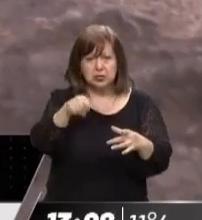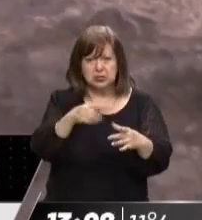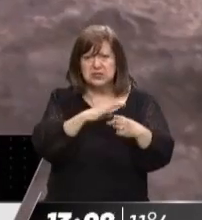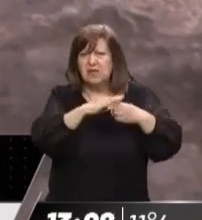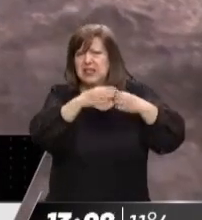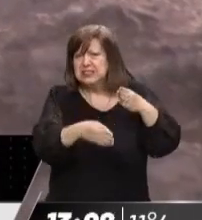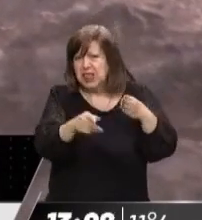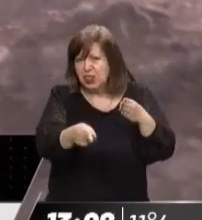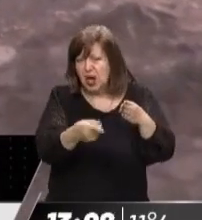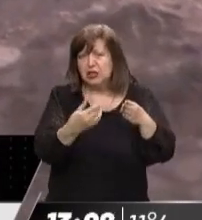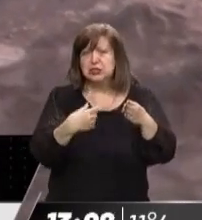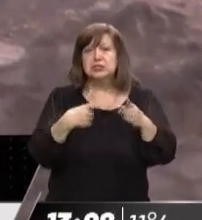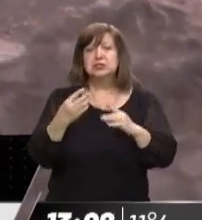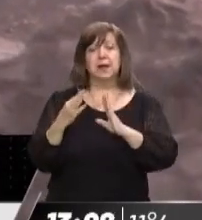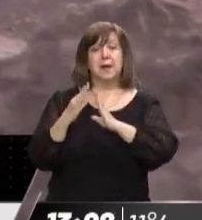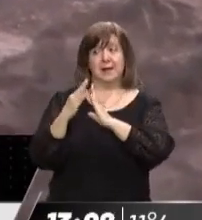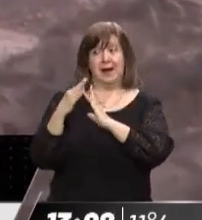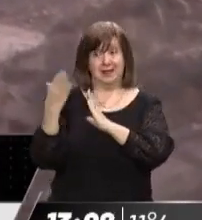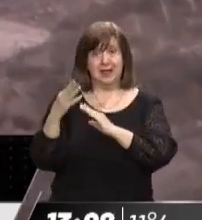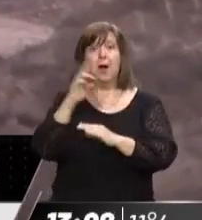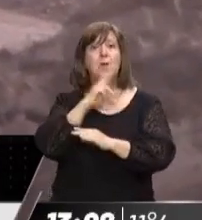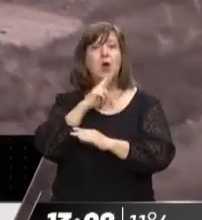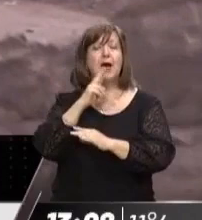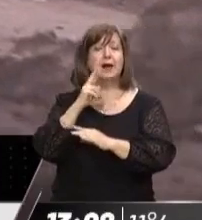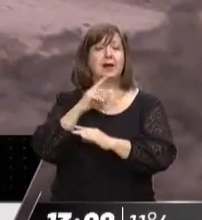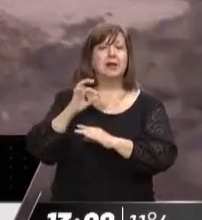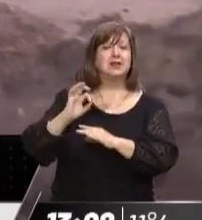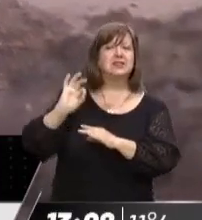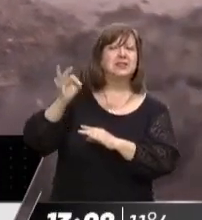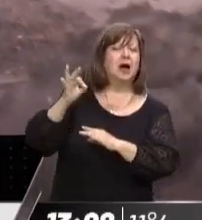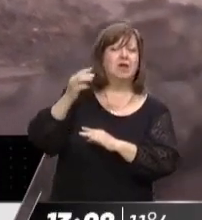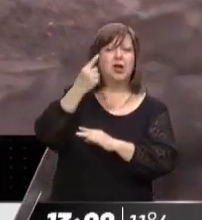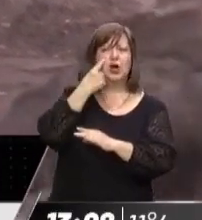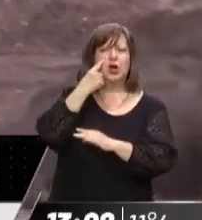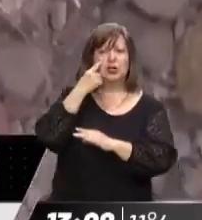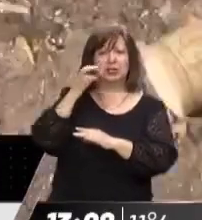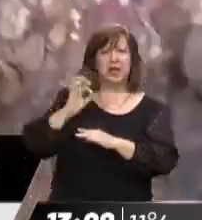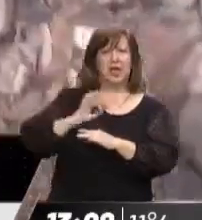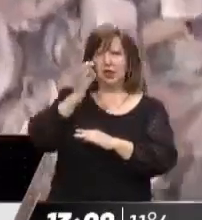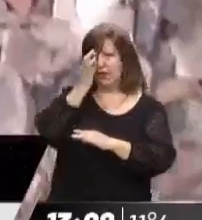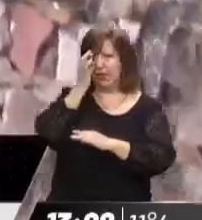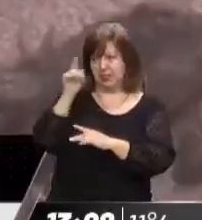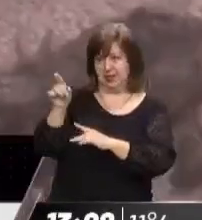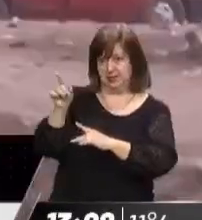es el relato de una vecina con 20 años de trabajo en la zona.